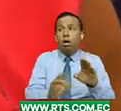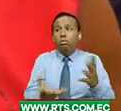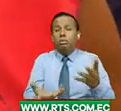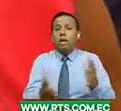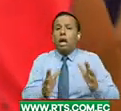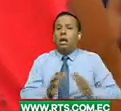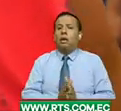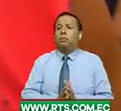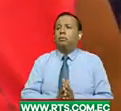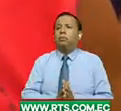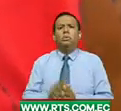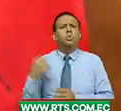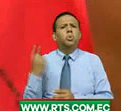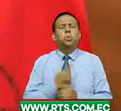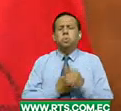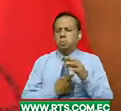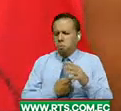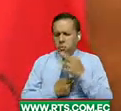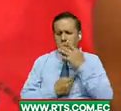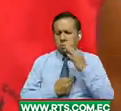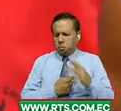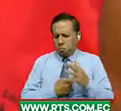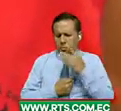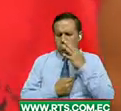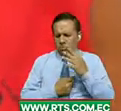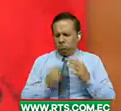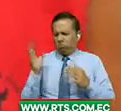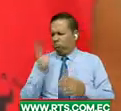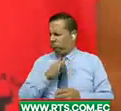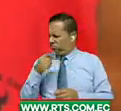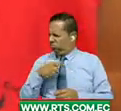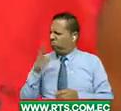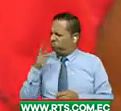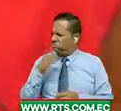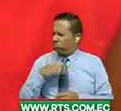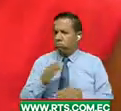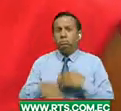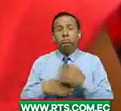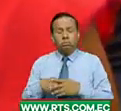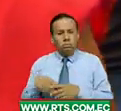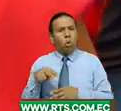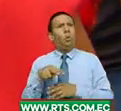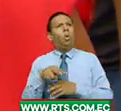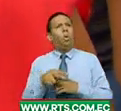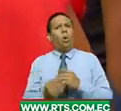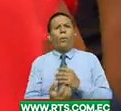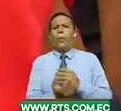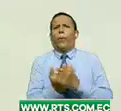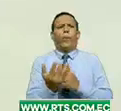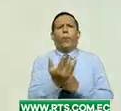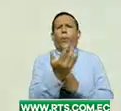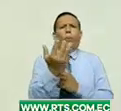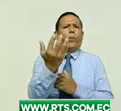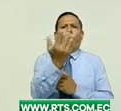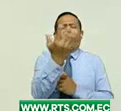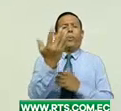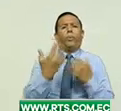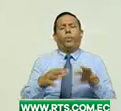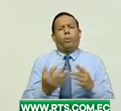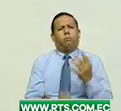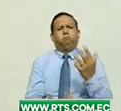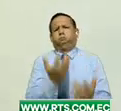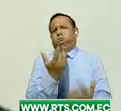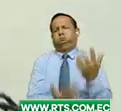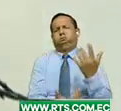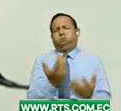apesta, apesta, apesta, y nadie me hacía caso. Hasta cuando salimos afuera, vimos el humo que salía por la parte de atrás. Esperamos que